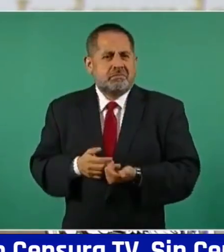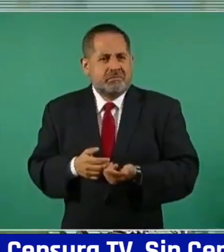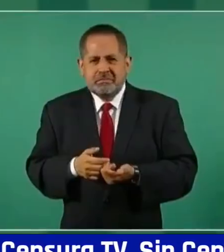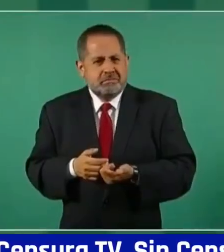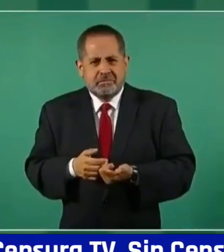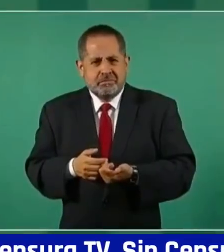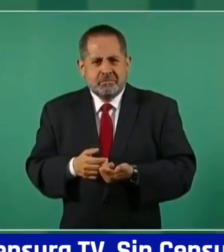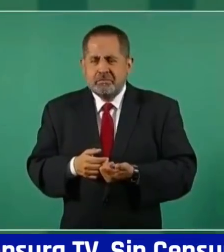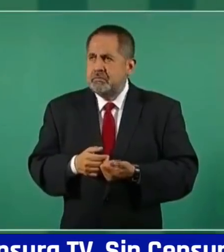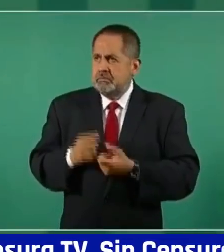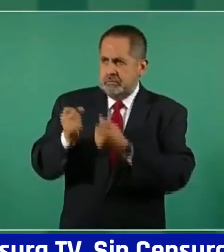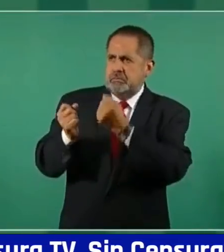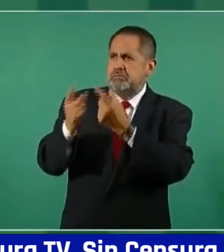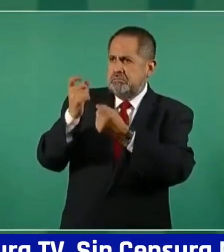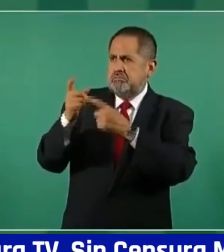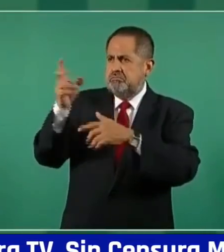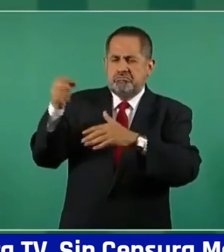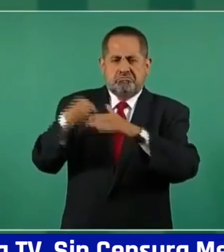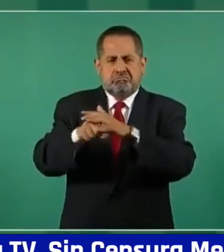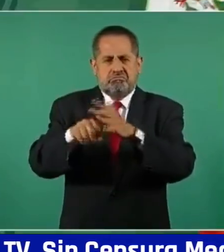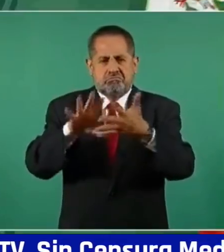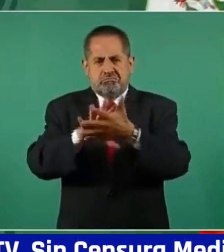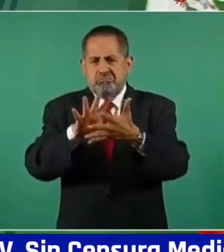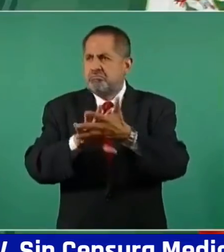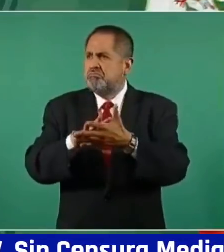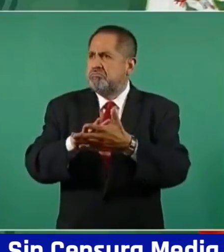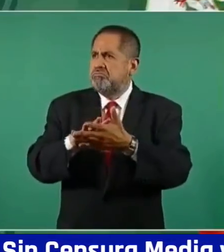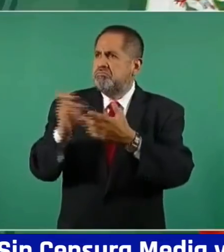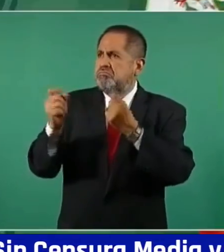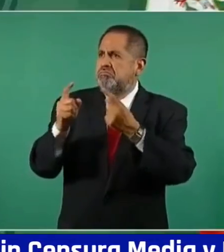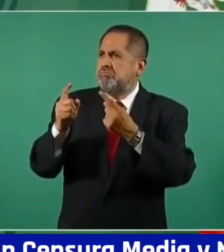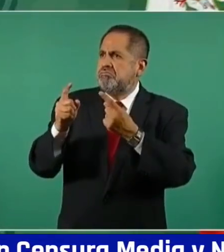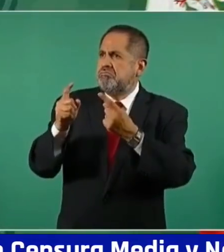unos están en la cárcel y otros en el poder?